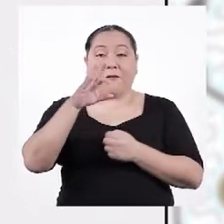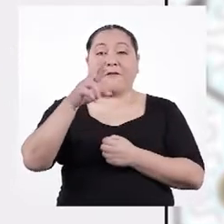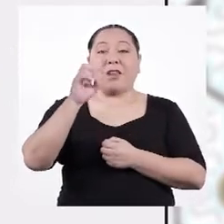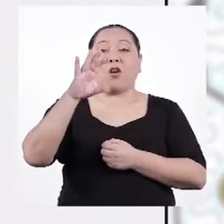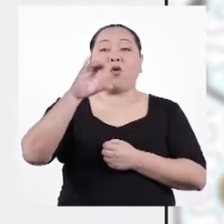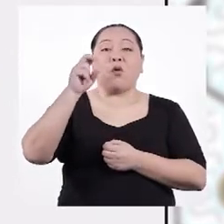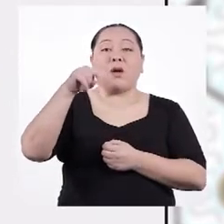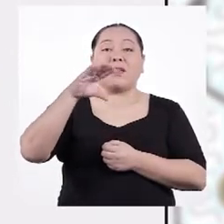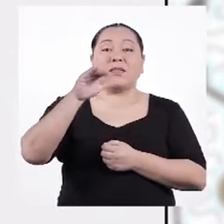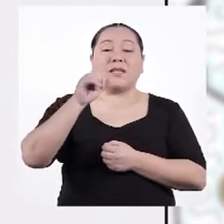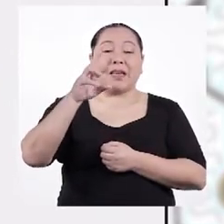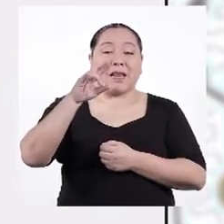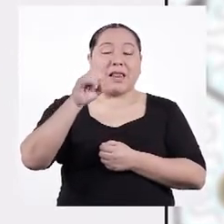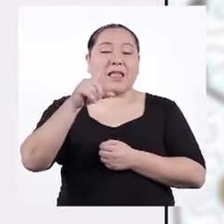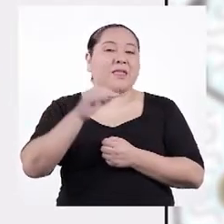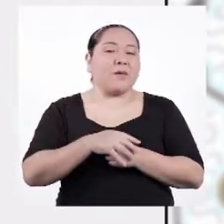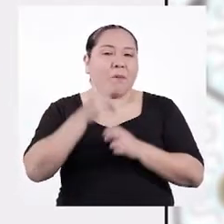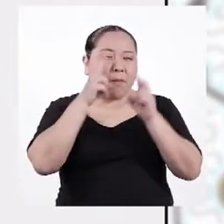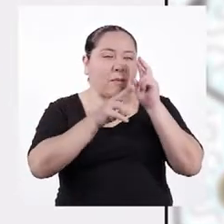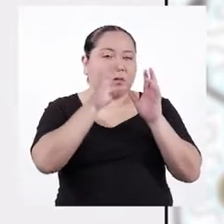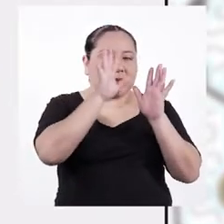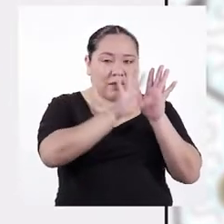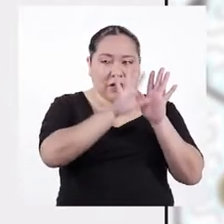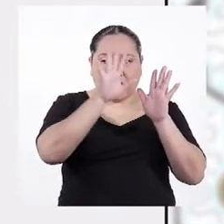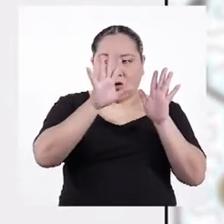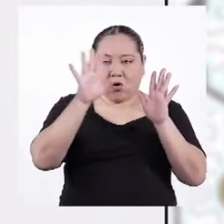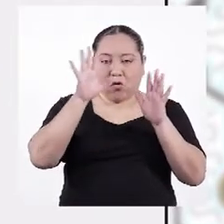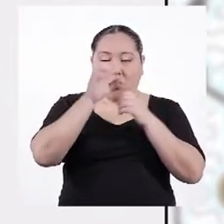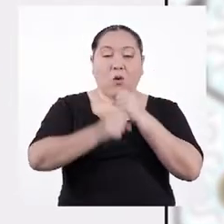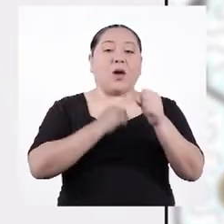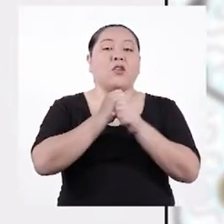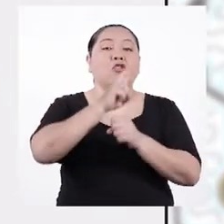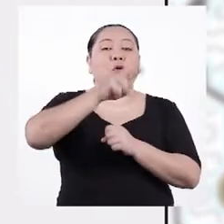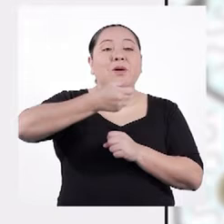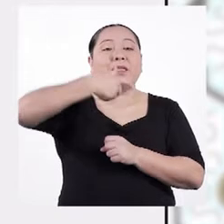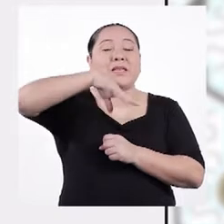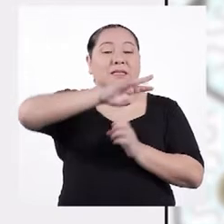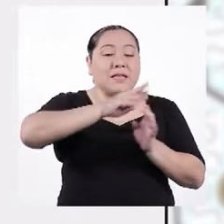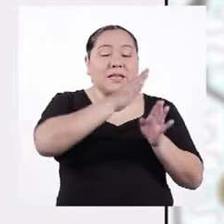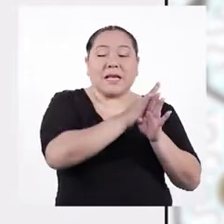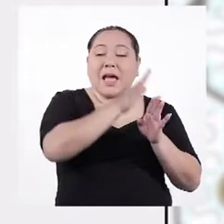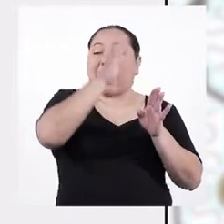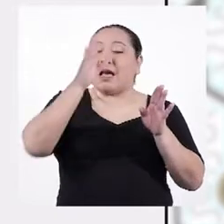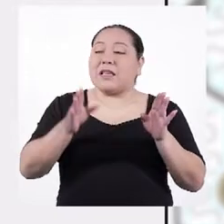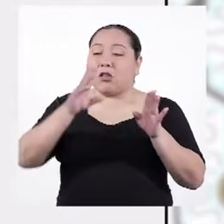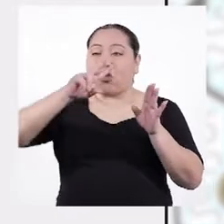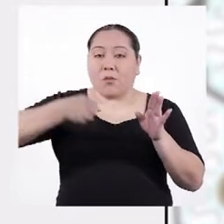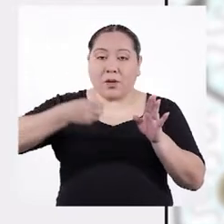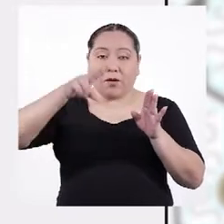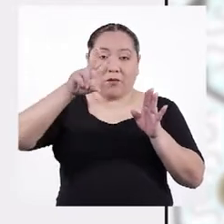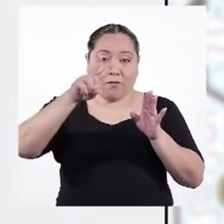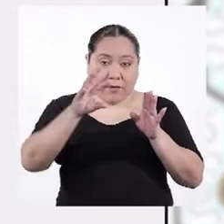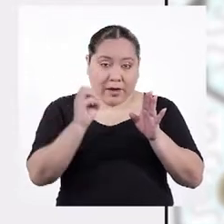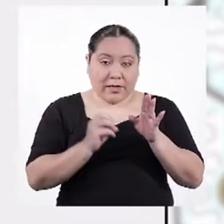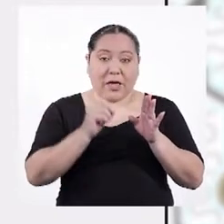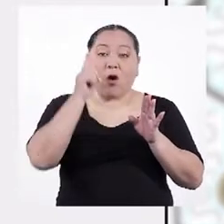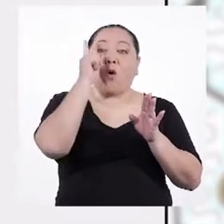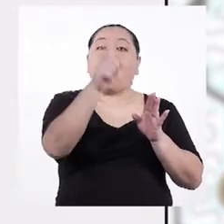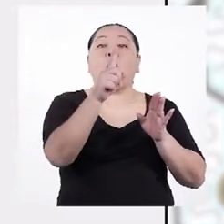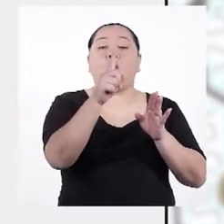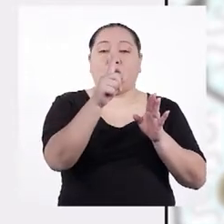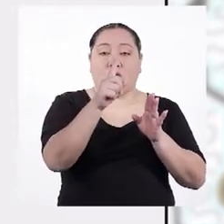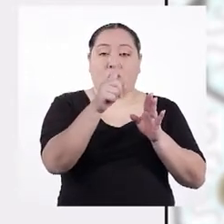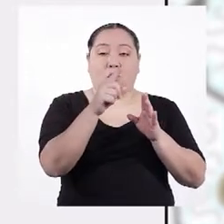sea, desde el 2016 hasta el 2020. En ese tiempo solo hubo un fenómeno del niño moderado o